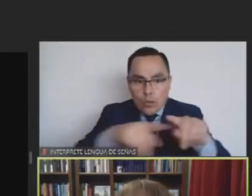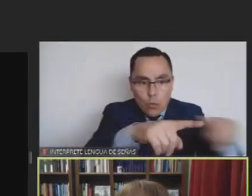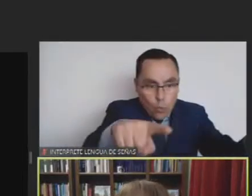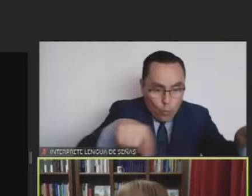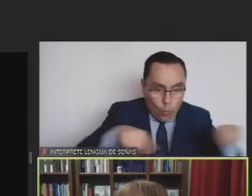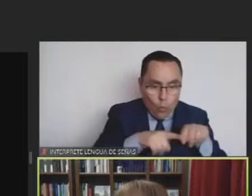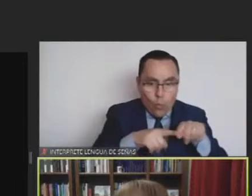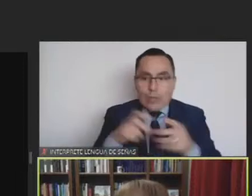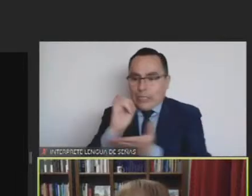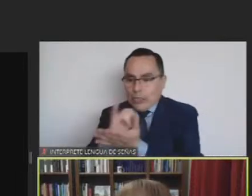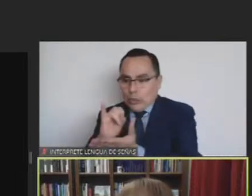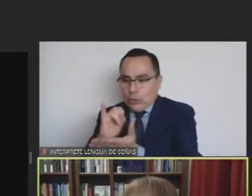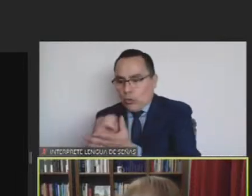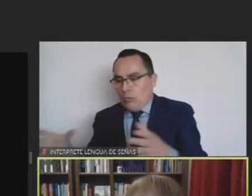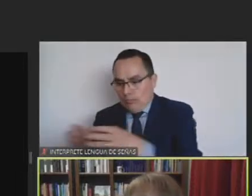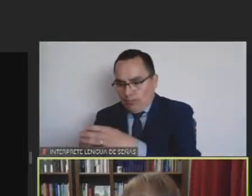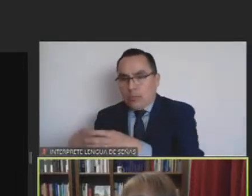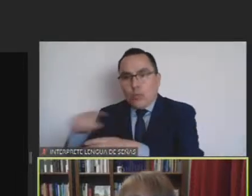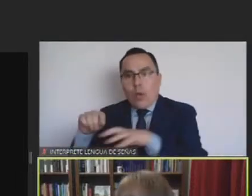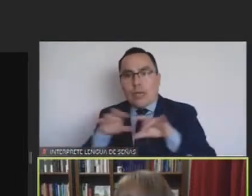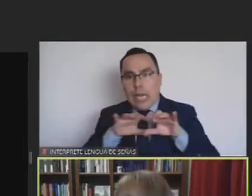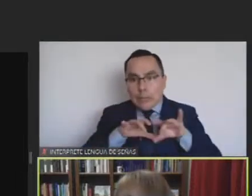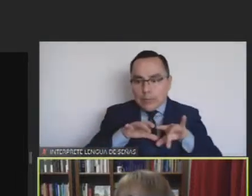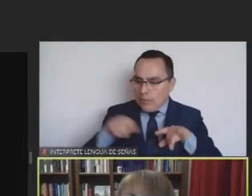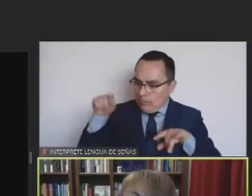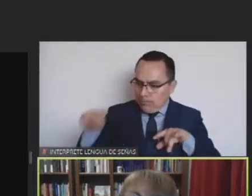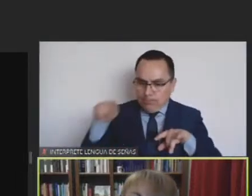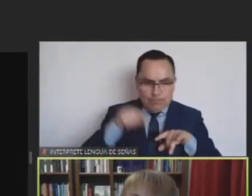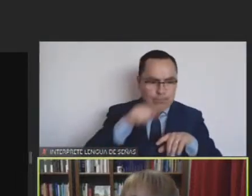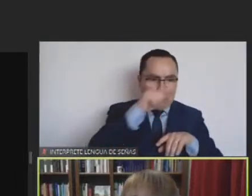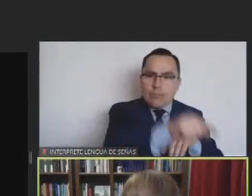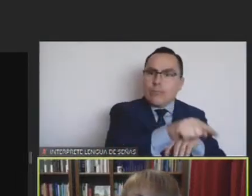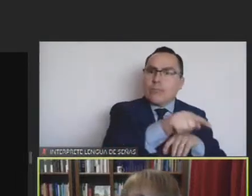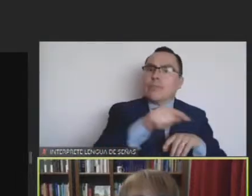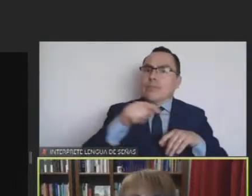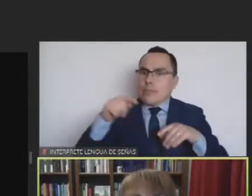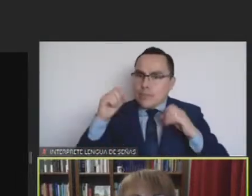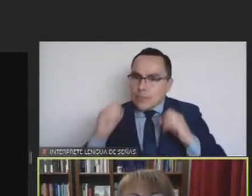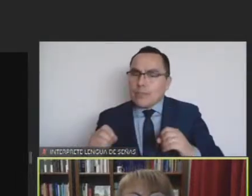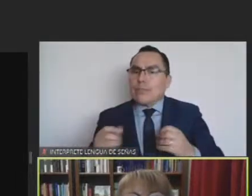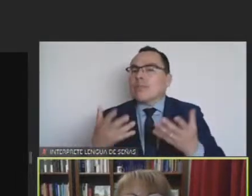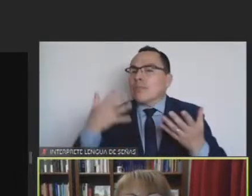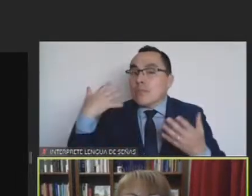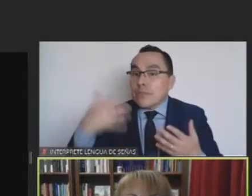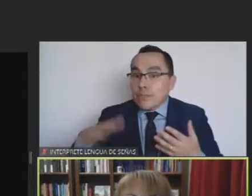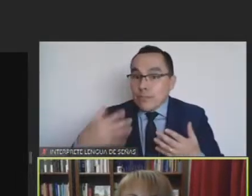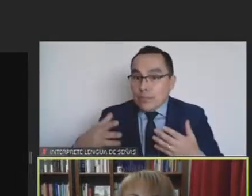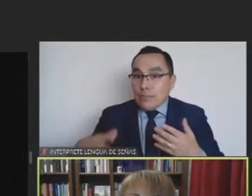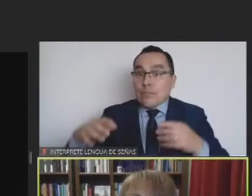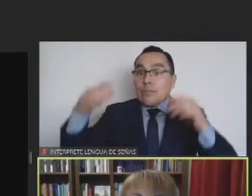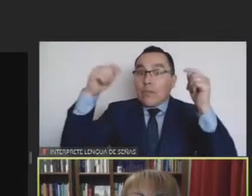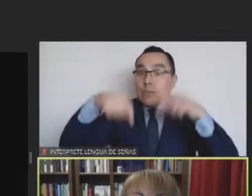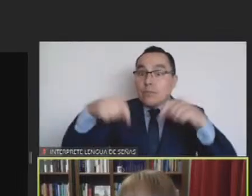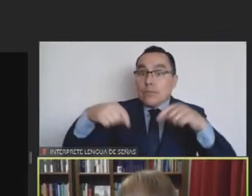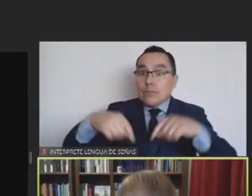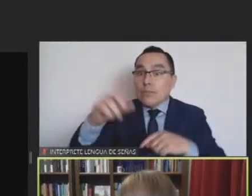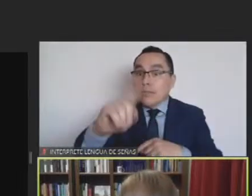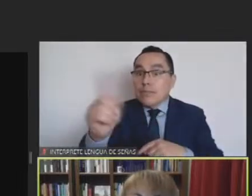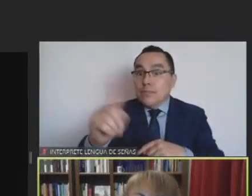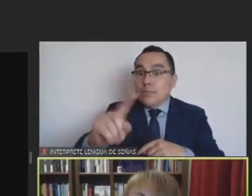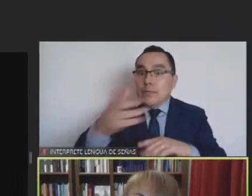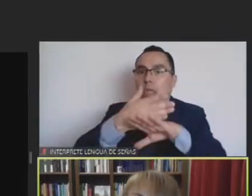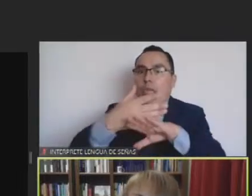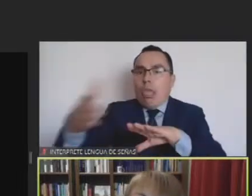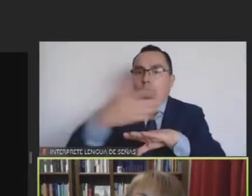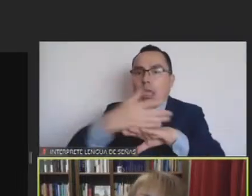como institucional y administrativa, de modo, por una parte, oportuno, ¿no? Hoy ya no se admite la información tardía,